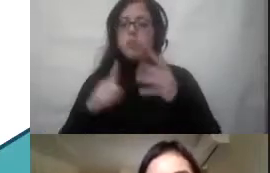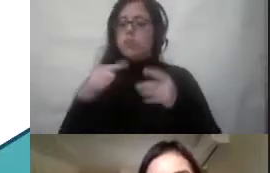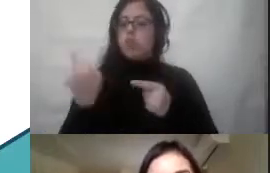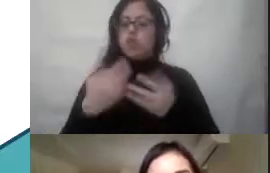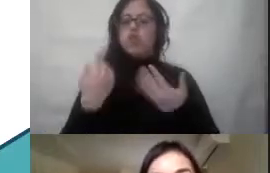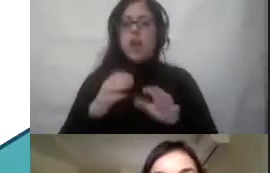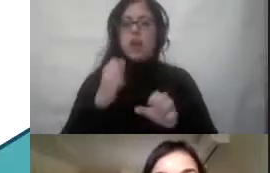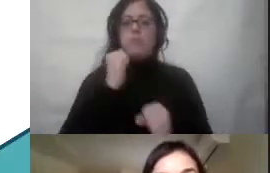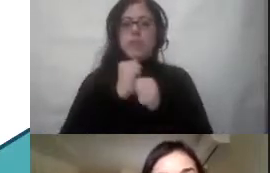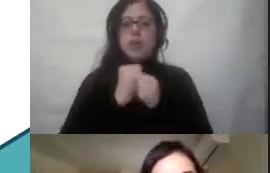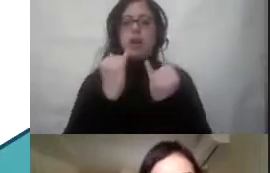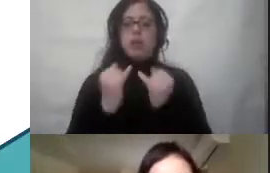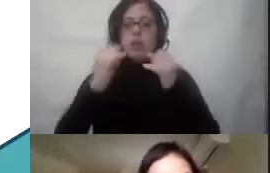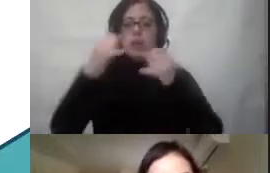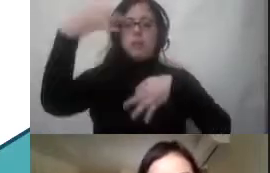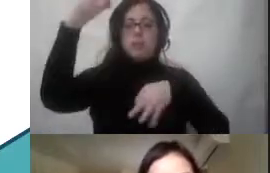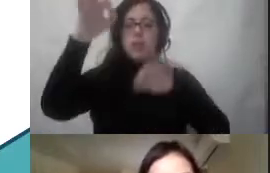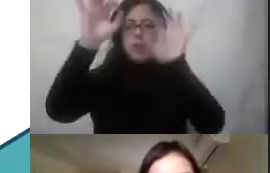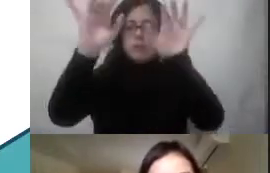va a salir a fines de julio.